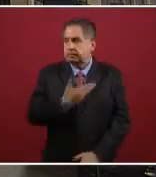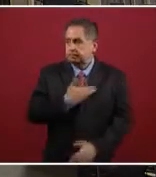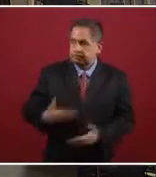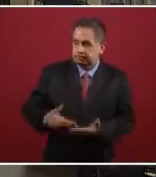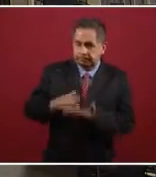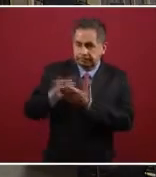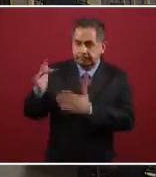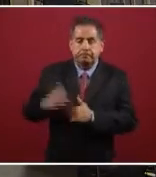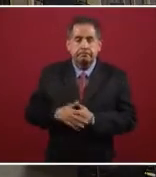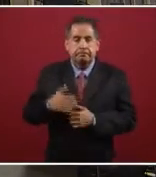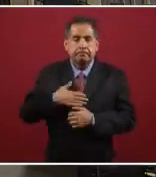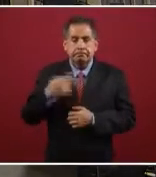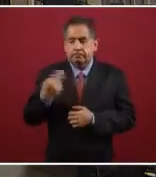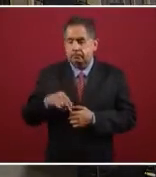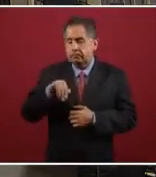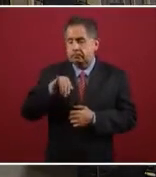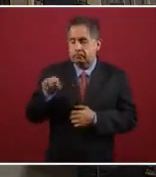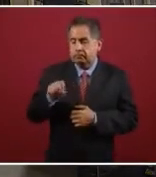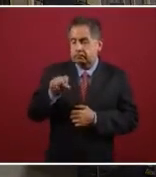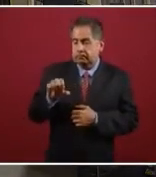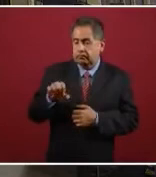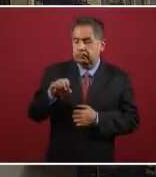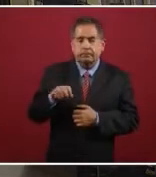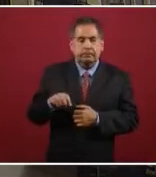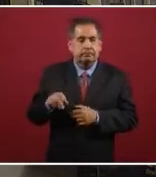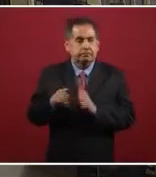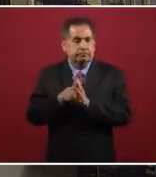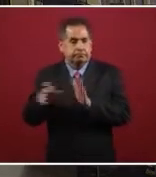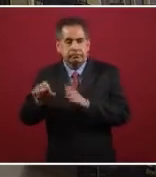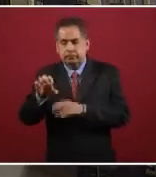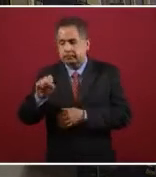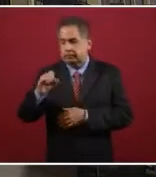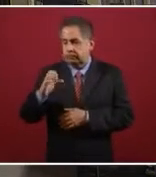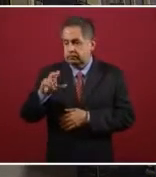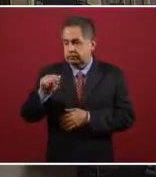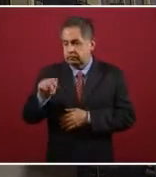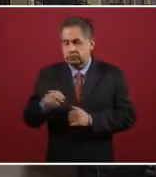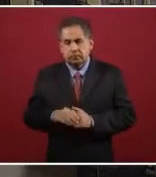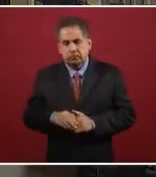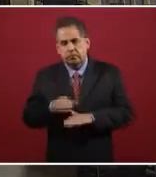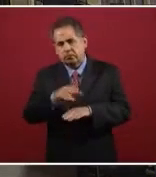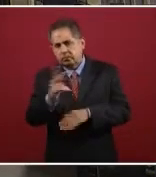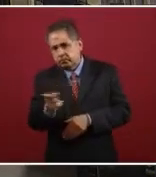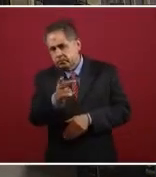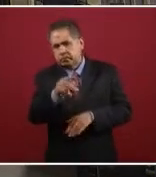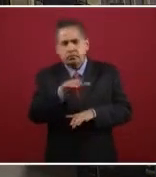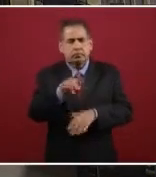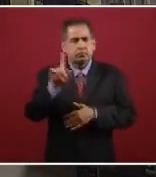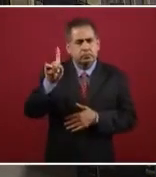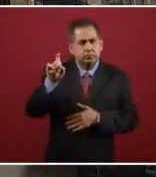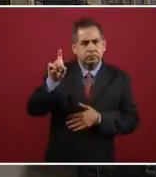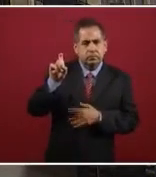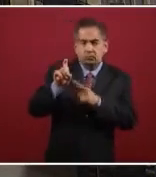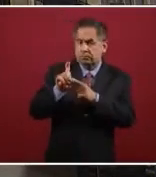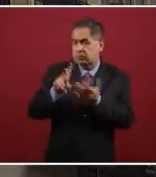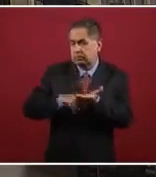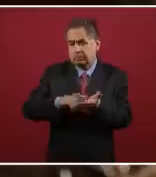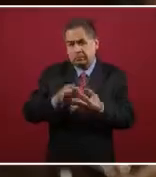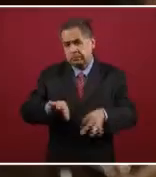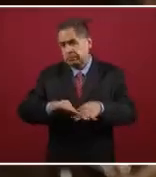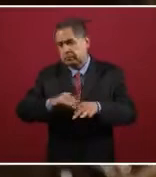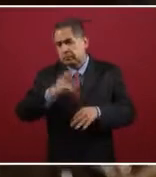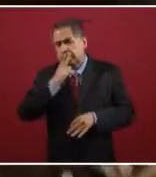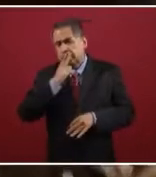grandes de descuento para tocar el tema del agua presidente este vital líquido que nos interesa los mexicanos y especialmente